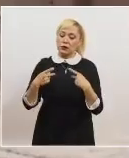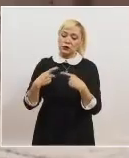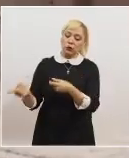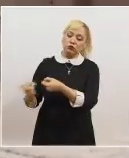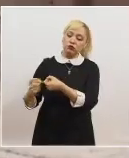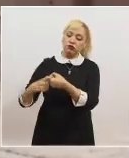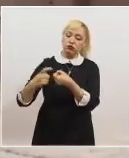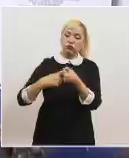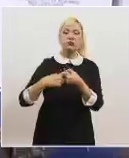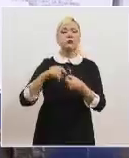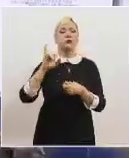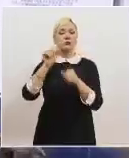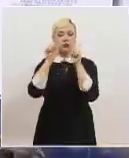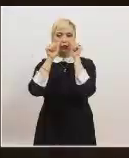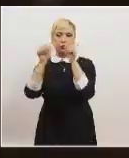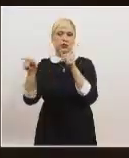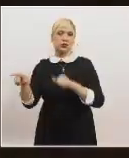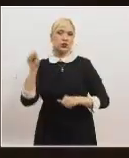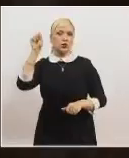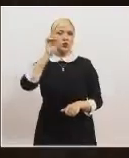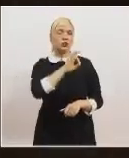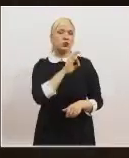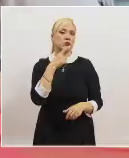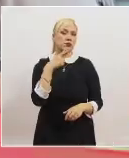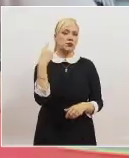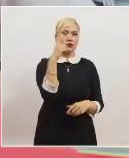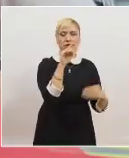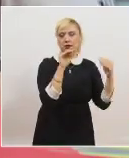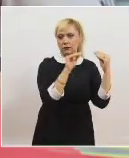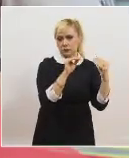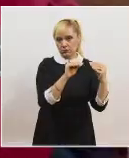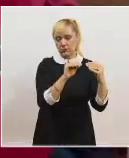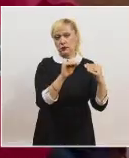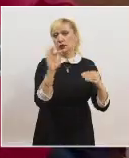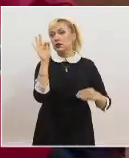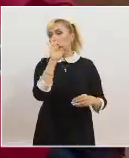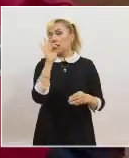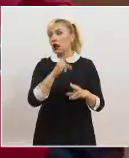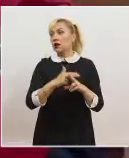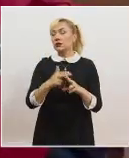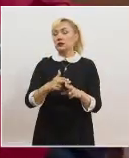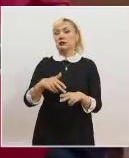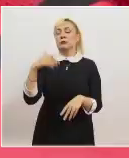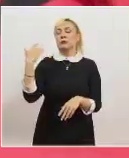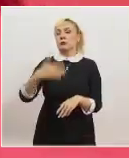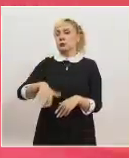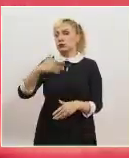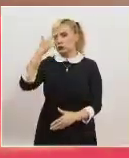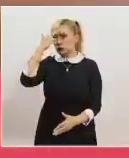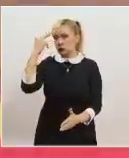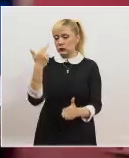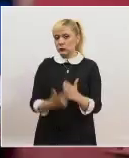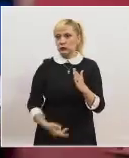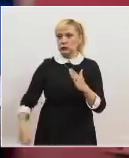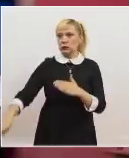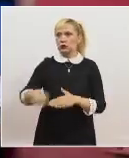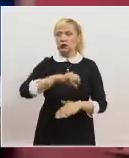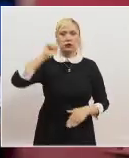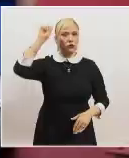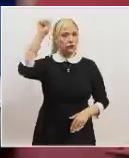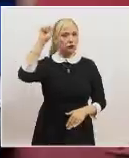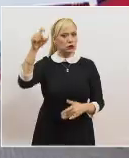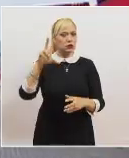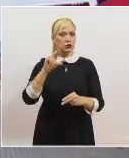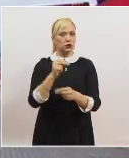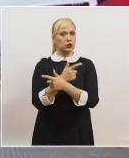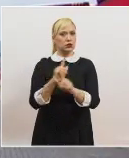afiliados para el desahogo de la prueba de recuento, incluso cuando alegue violaciones a derechos de asociación y libertad sindical. Explicó